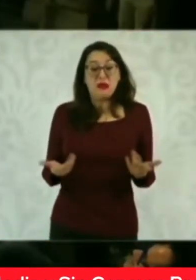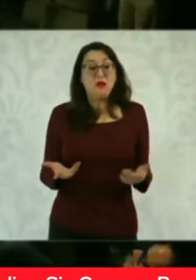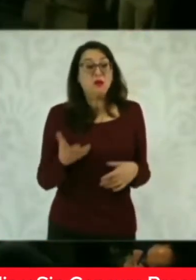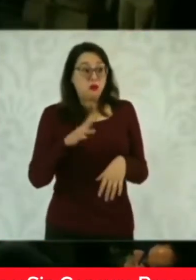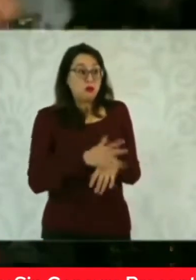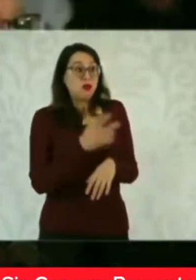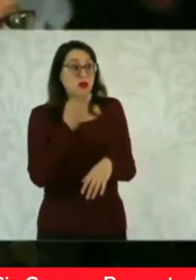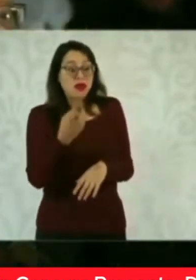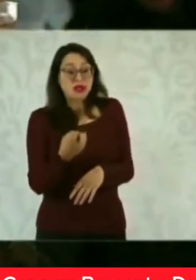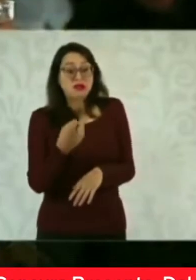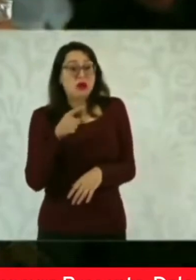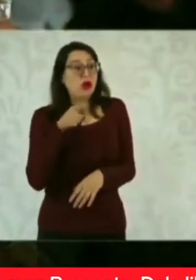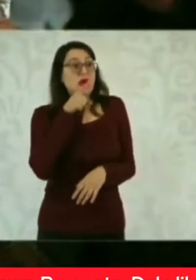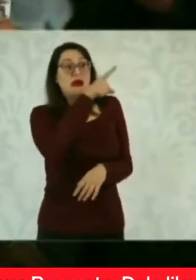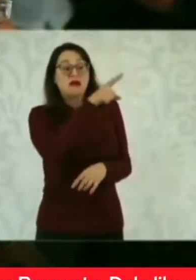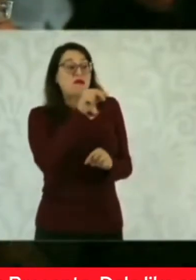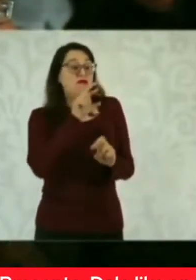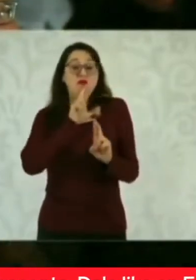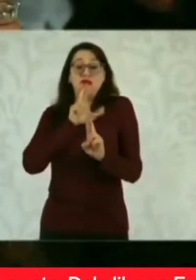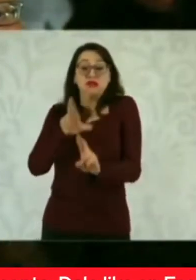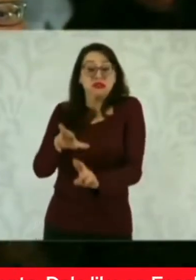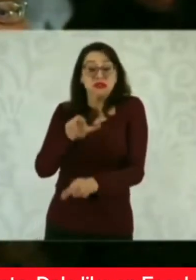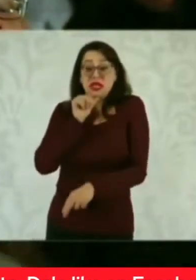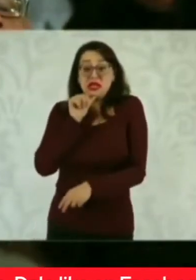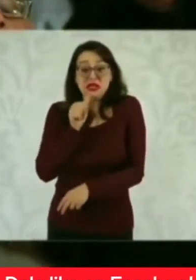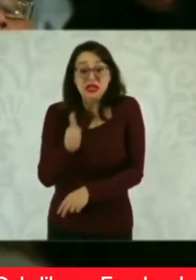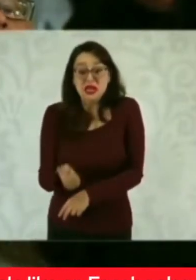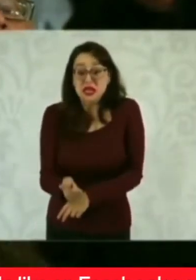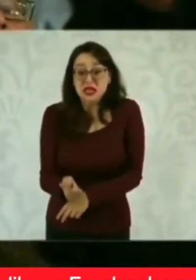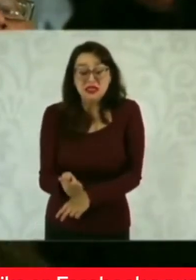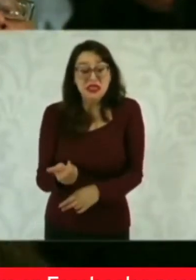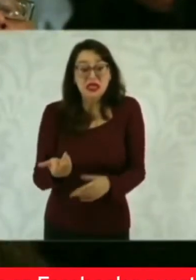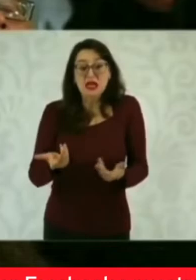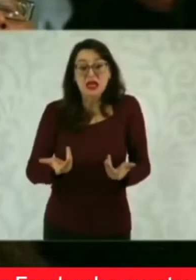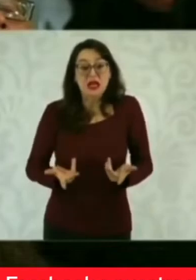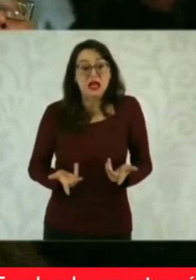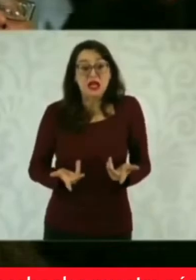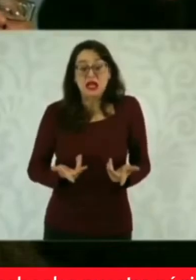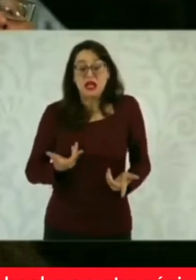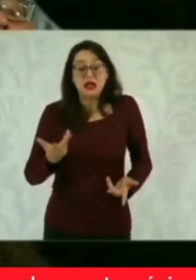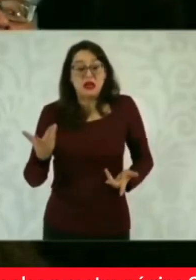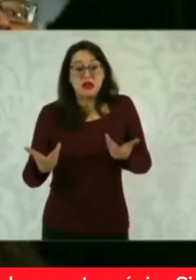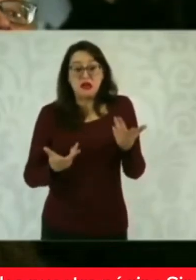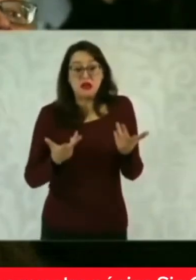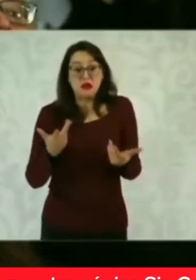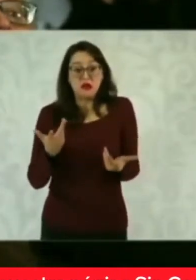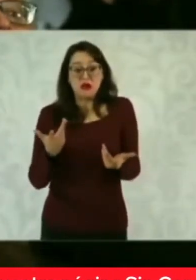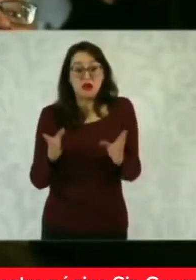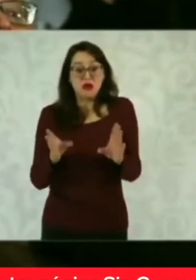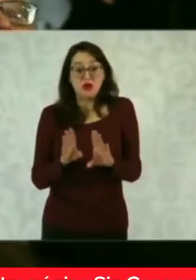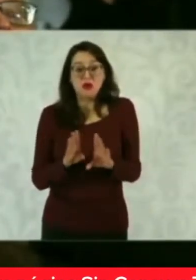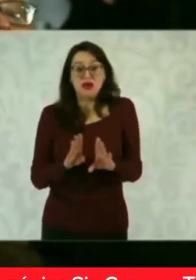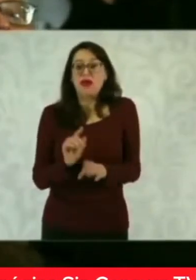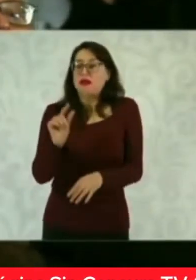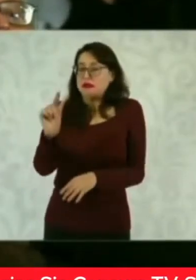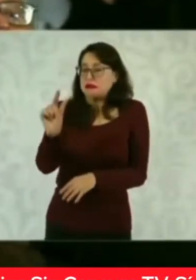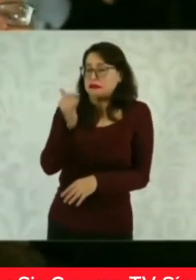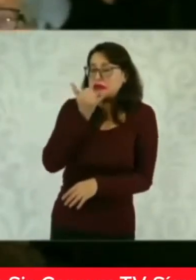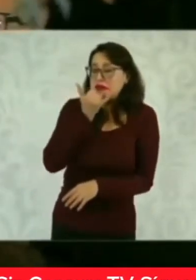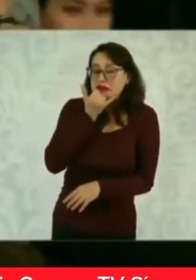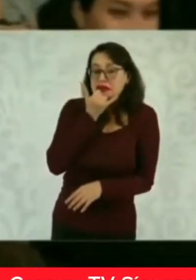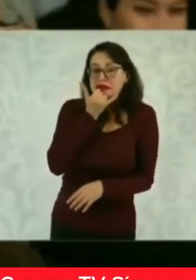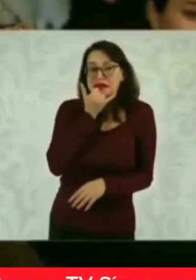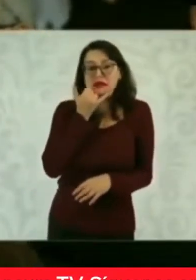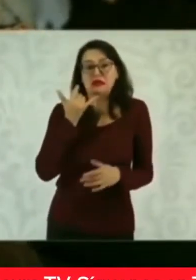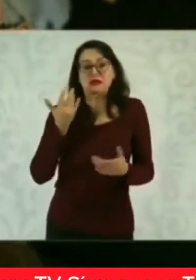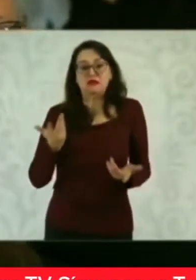hubo como tal una mención directa, sino que vaya, no se hizo, no, permítame, presidenta, no